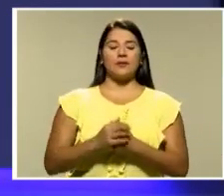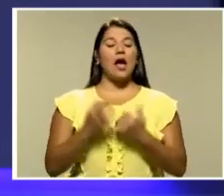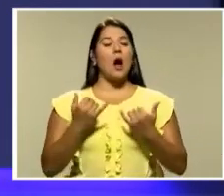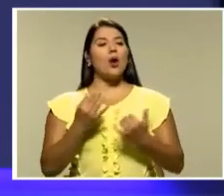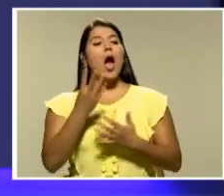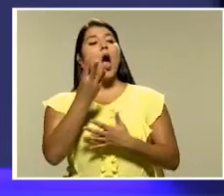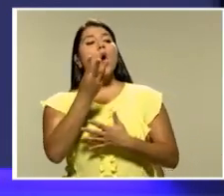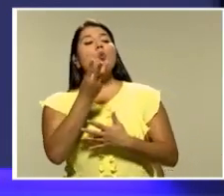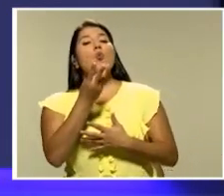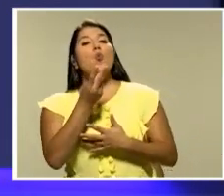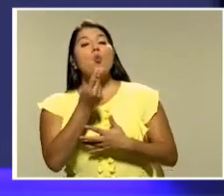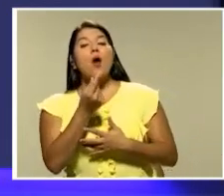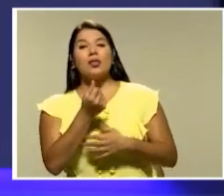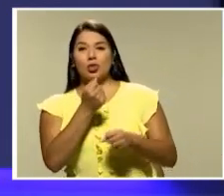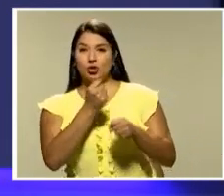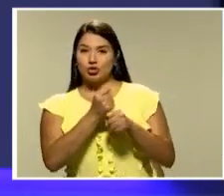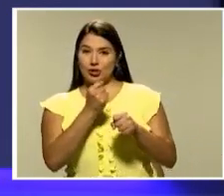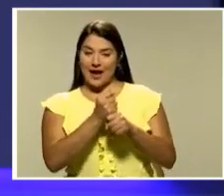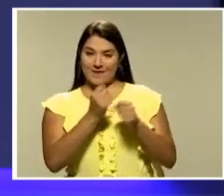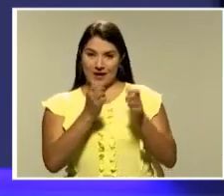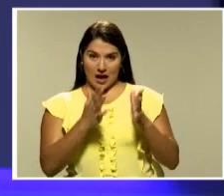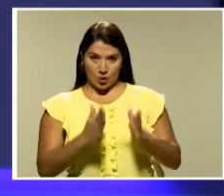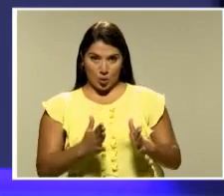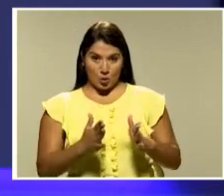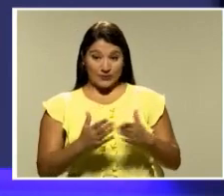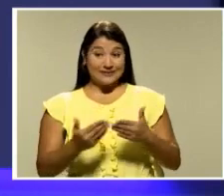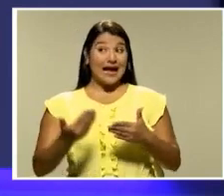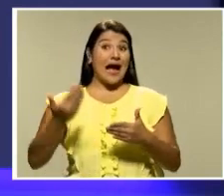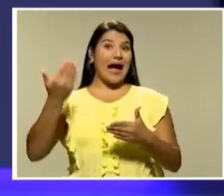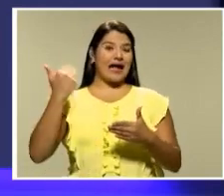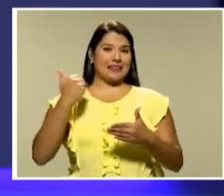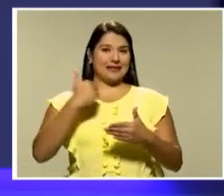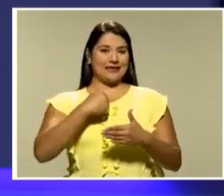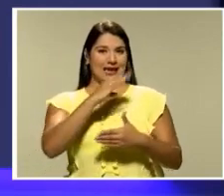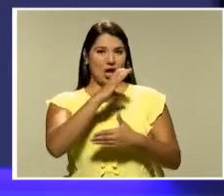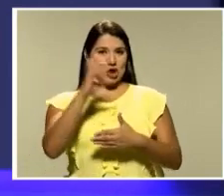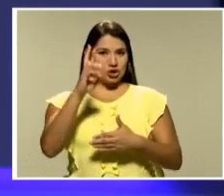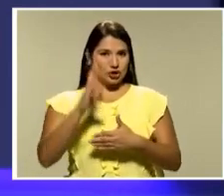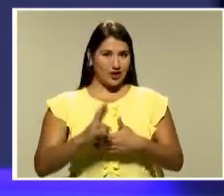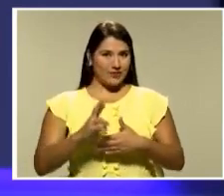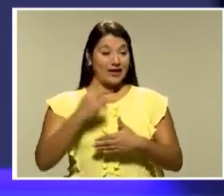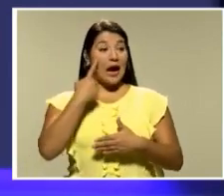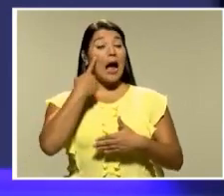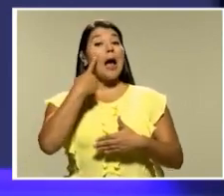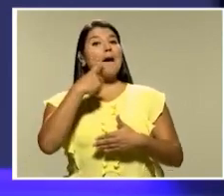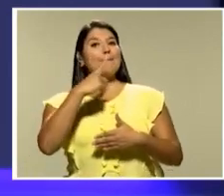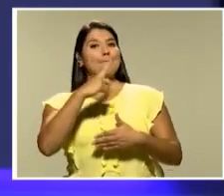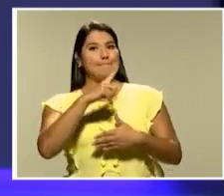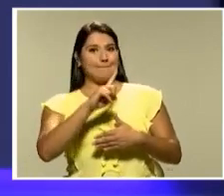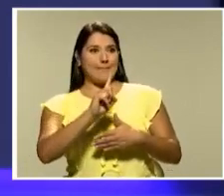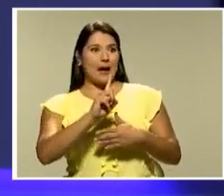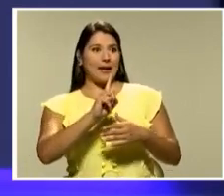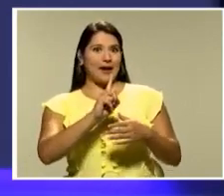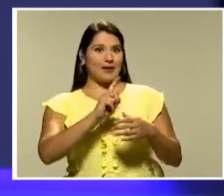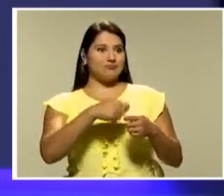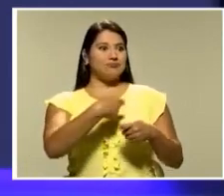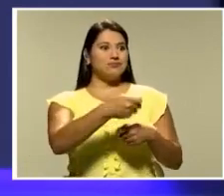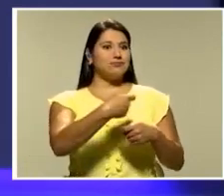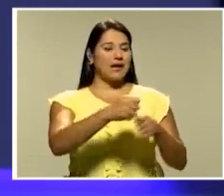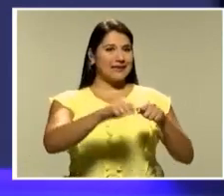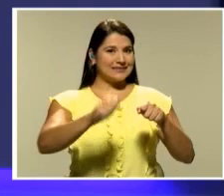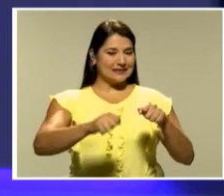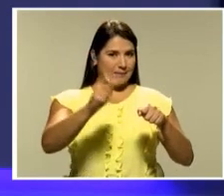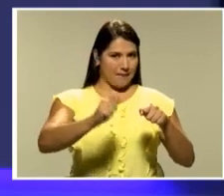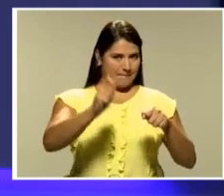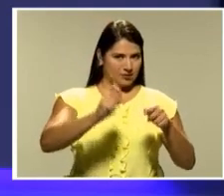¿Cuántos trabajadores activos había antes para sostener a cada pensionado? ¿Y cuántos hay ahora, digamos, en